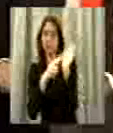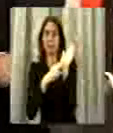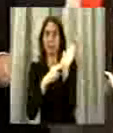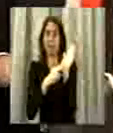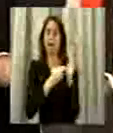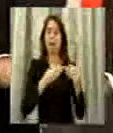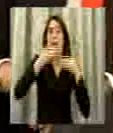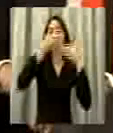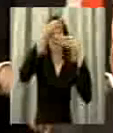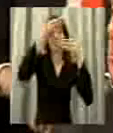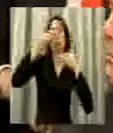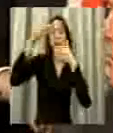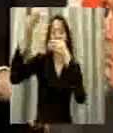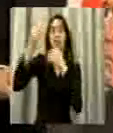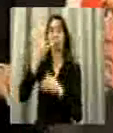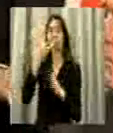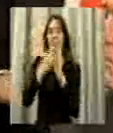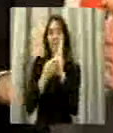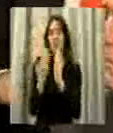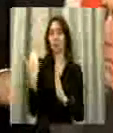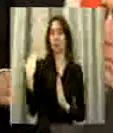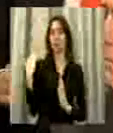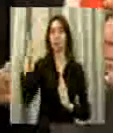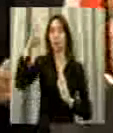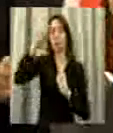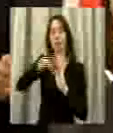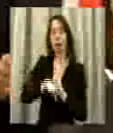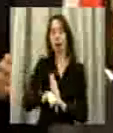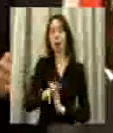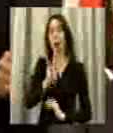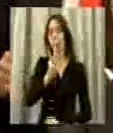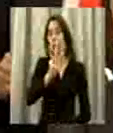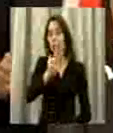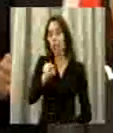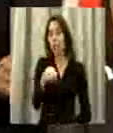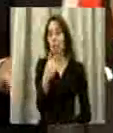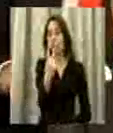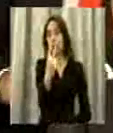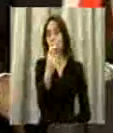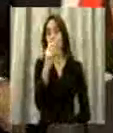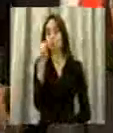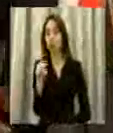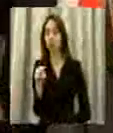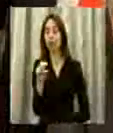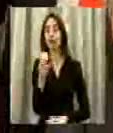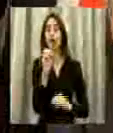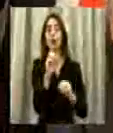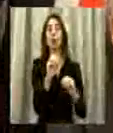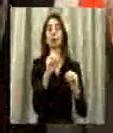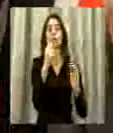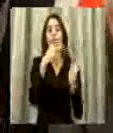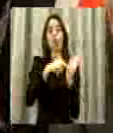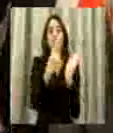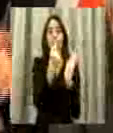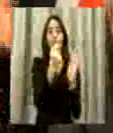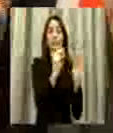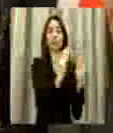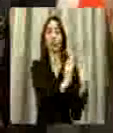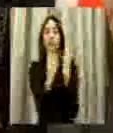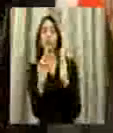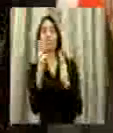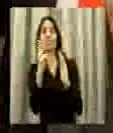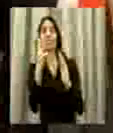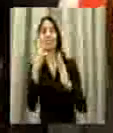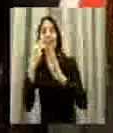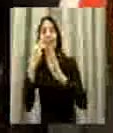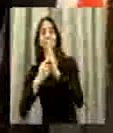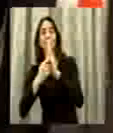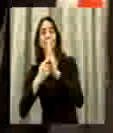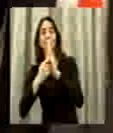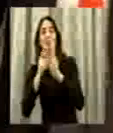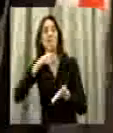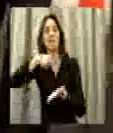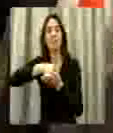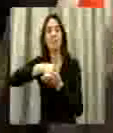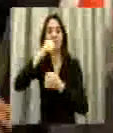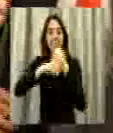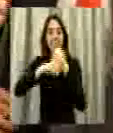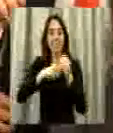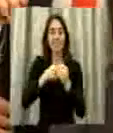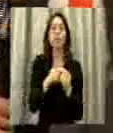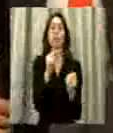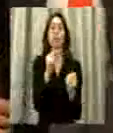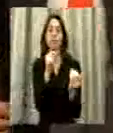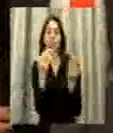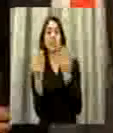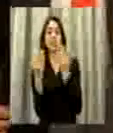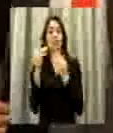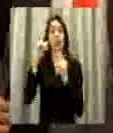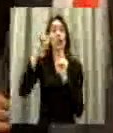las exportaciones el último trimestre cayeron 3,2%, el tercer trimestre del año 2012. Es decir, el sector externo nos